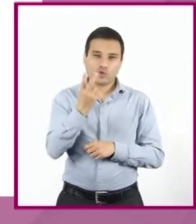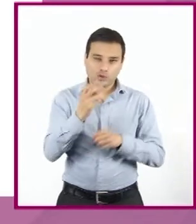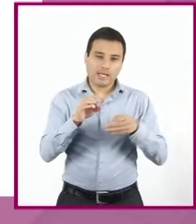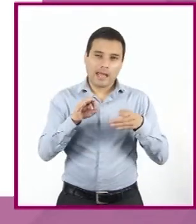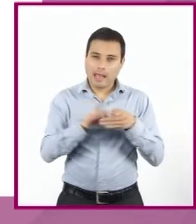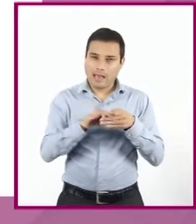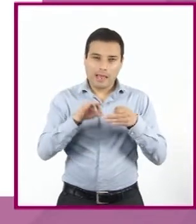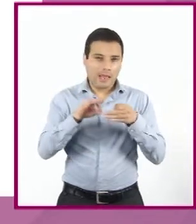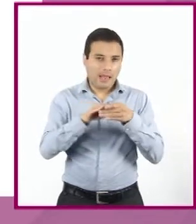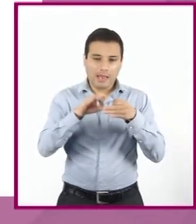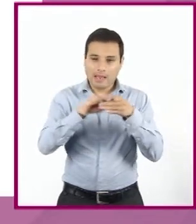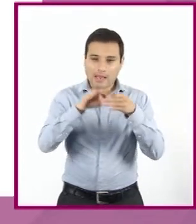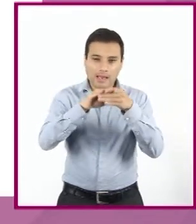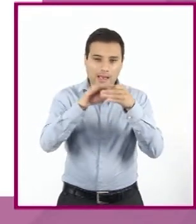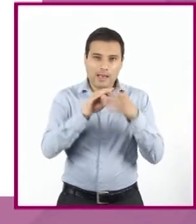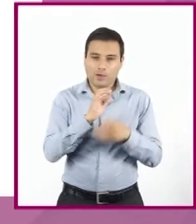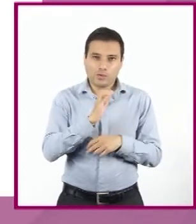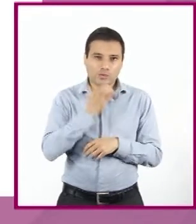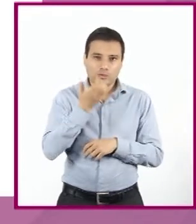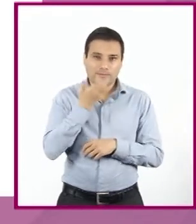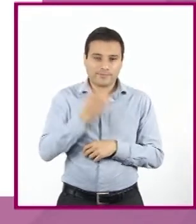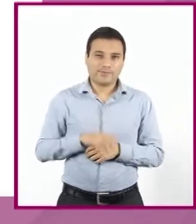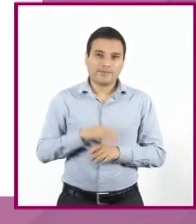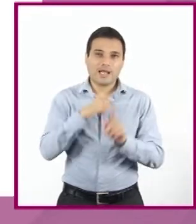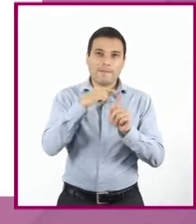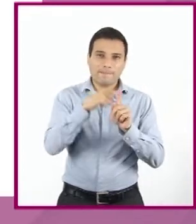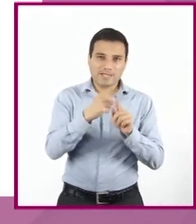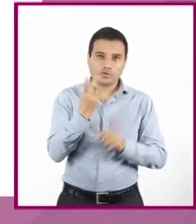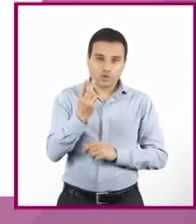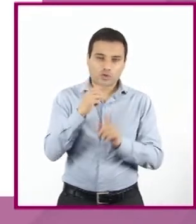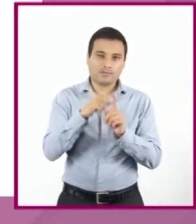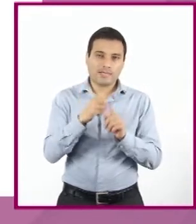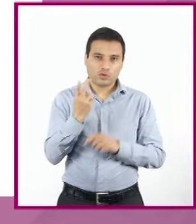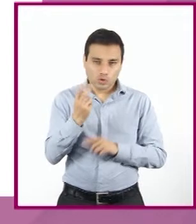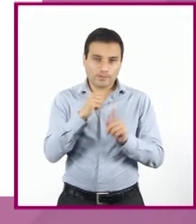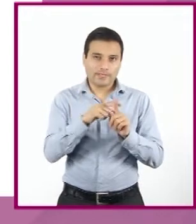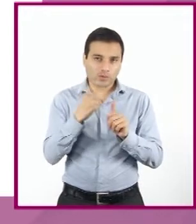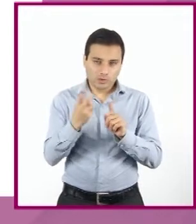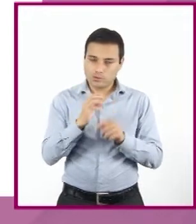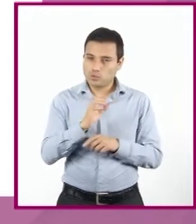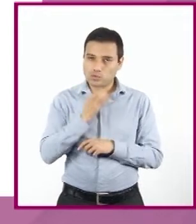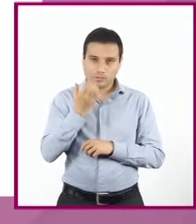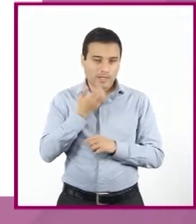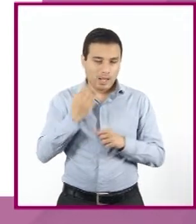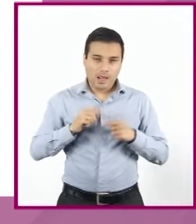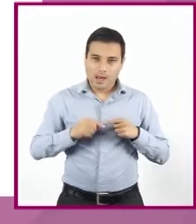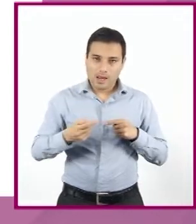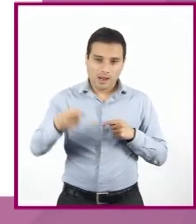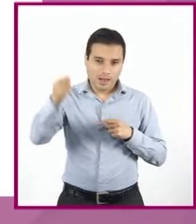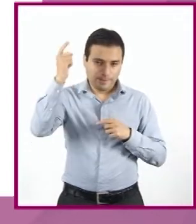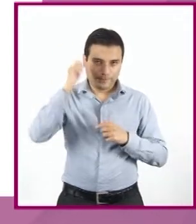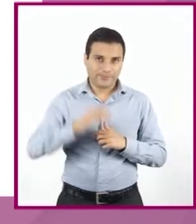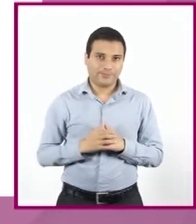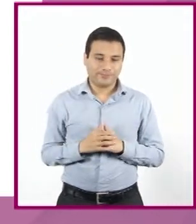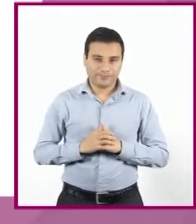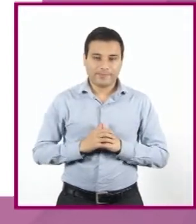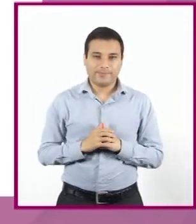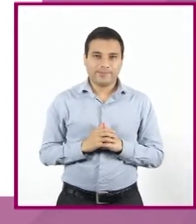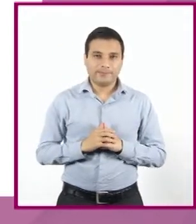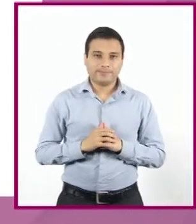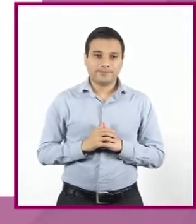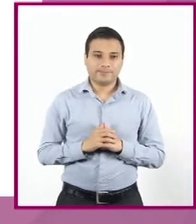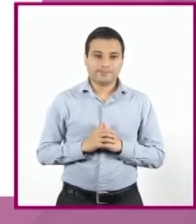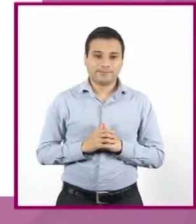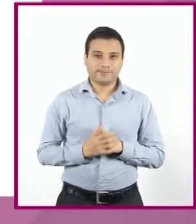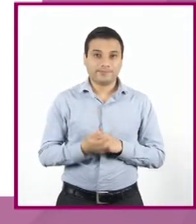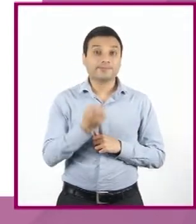o figuras se obtendrán al sumar esta constante, es decir, 2 círculos a cada figura. A